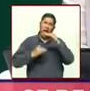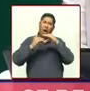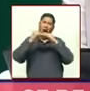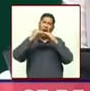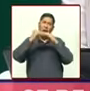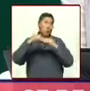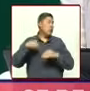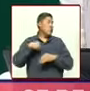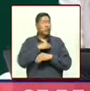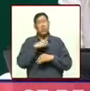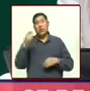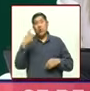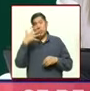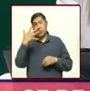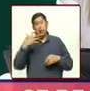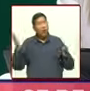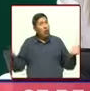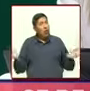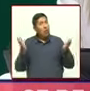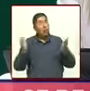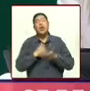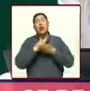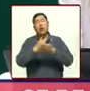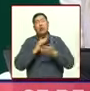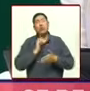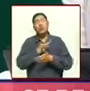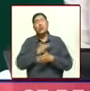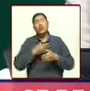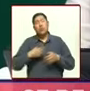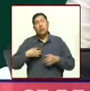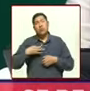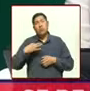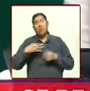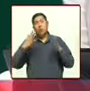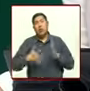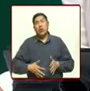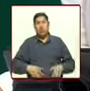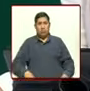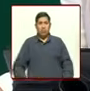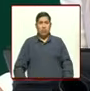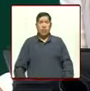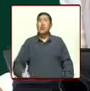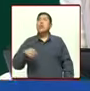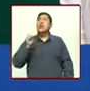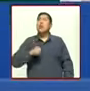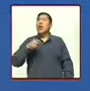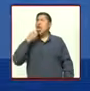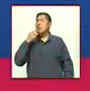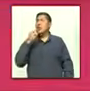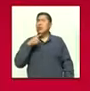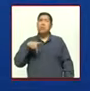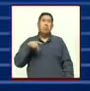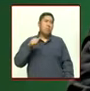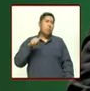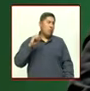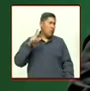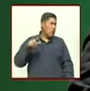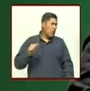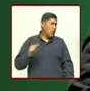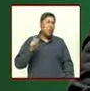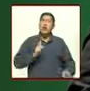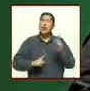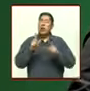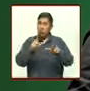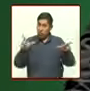nosotros como Red Bolivisión estamos en campaña para ayudar a nuestros bomberos. Hay quienes han señalado, Paula, que en